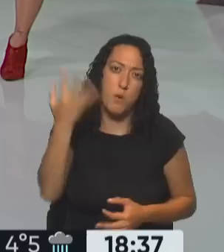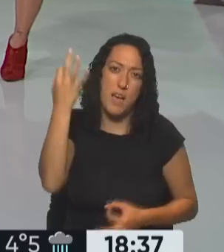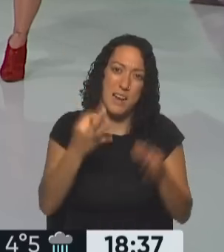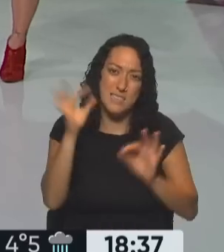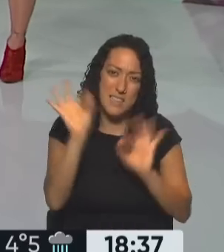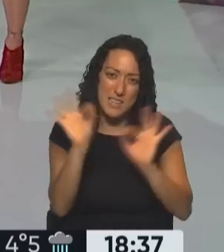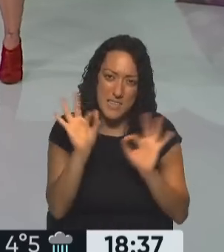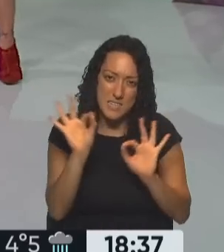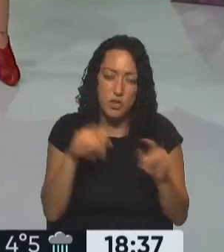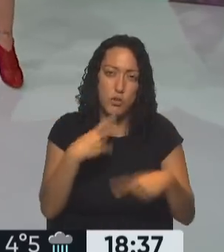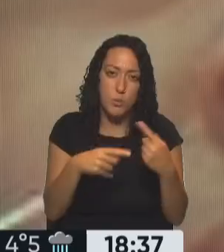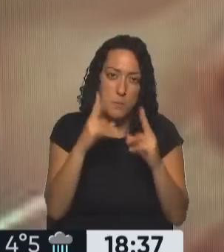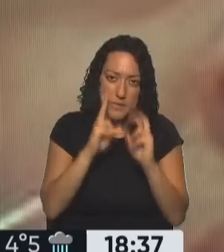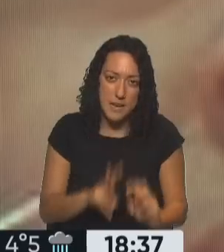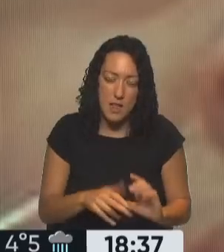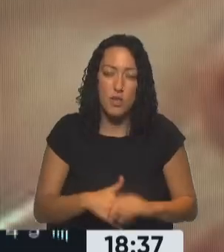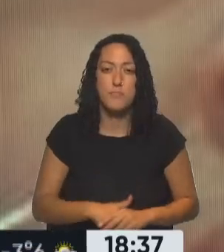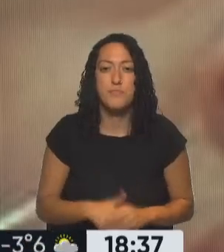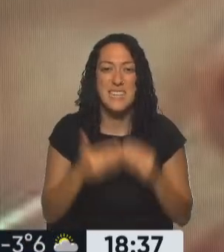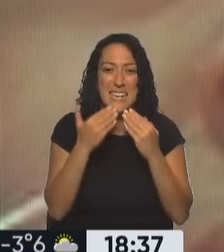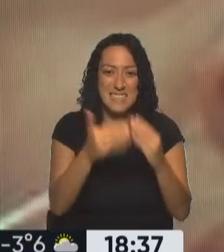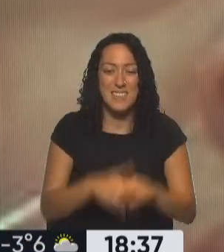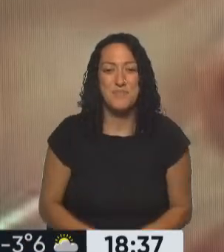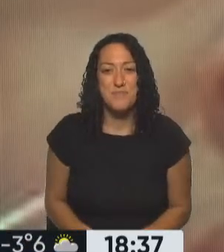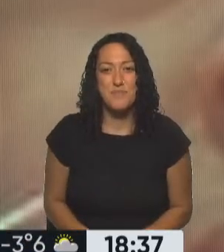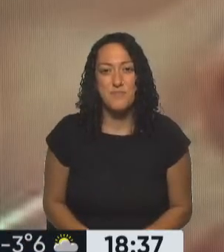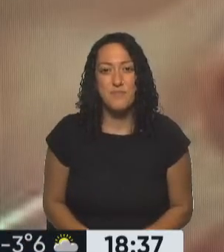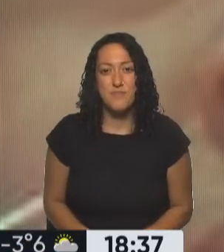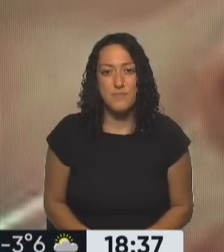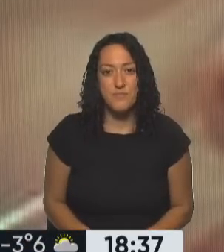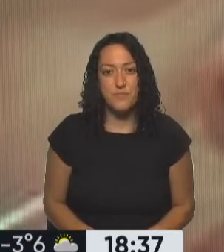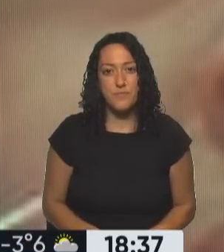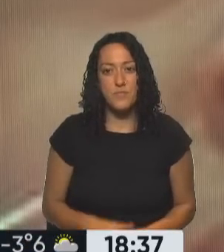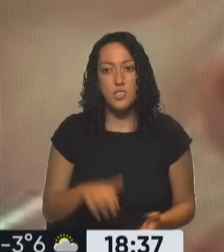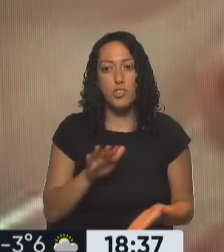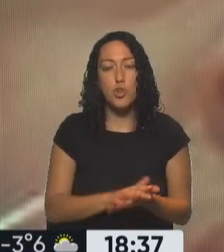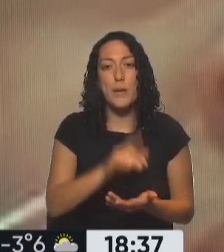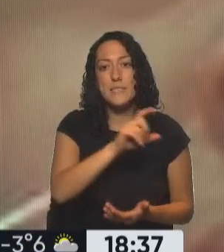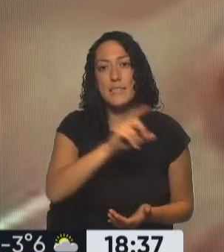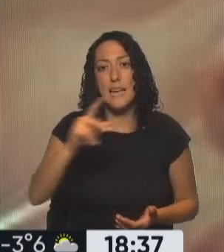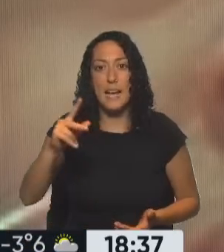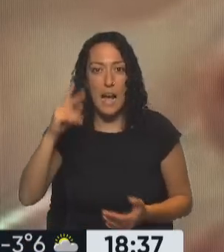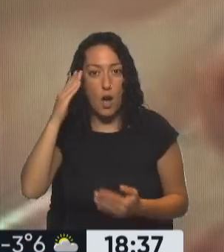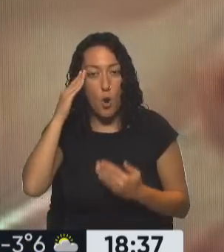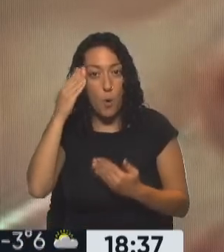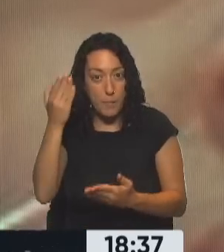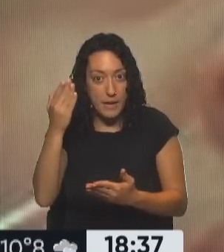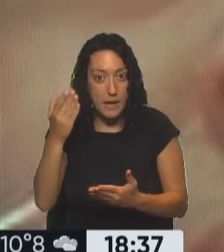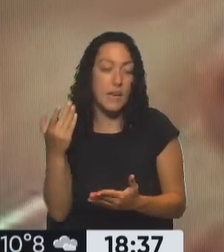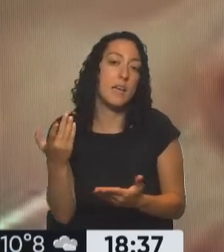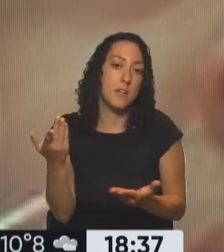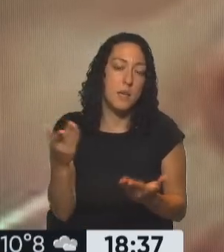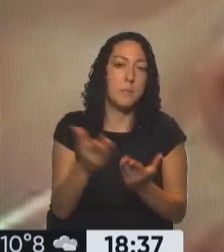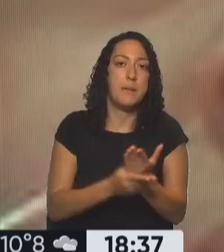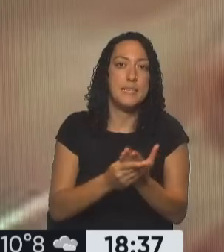seguir estudiando, gracias Doc. En el marco de este homenaje que se hizo en el CCK, por supuesto, también la ministra